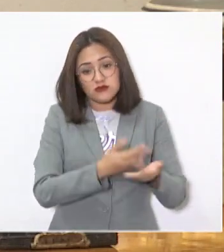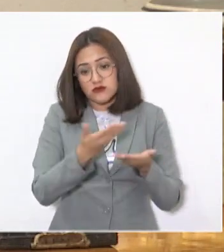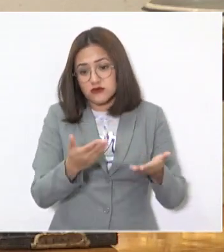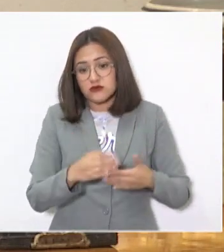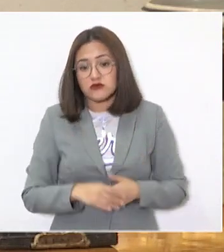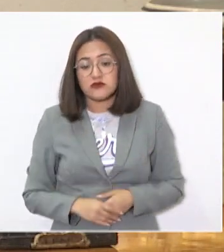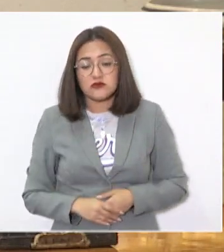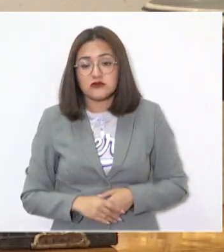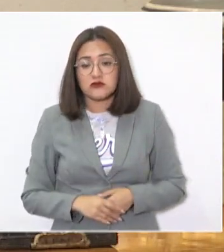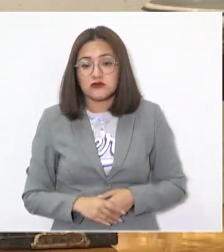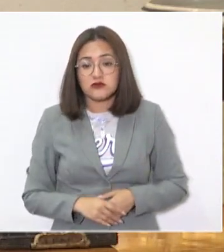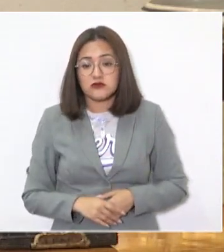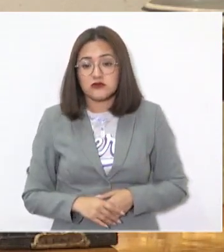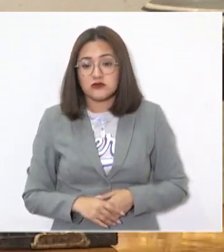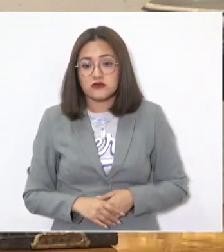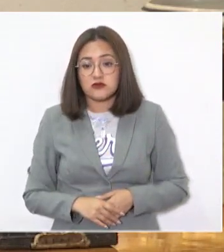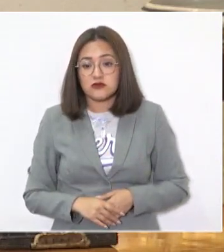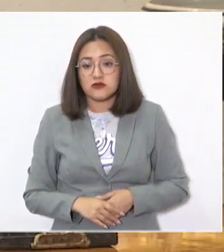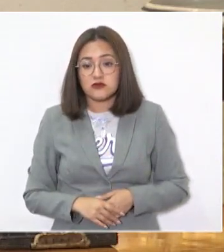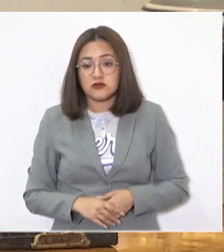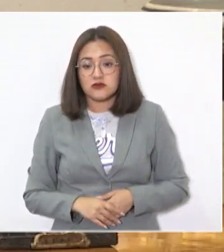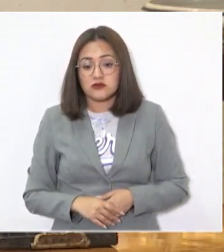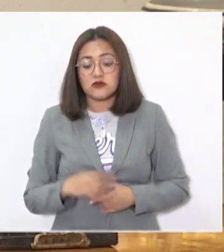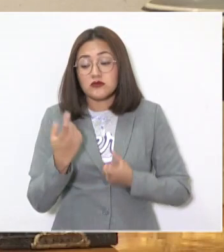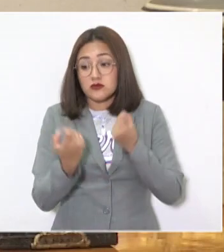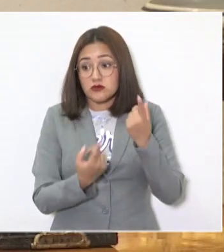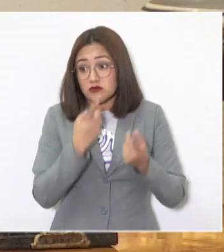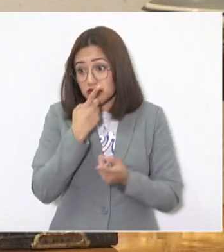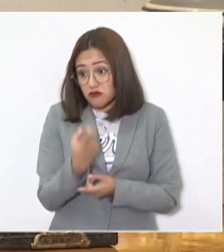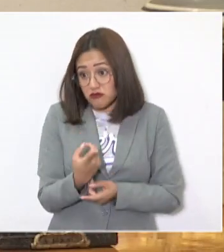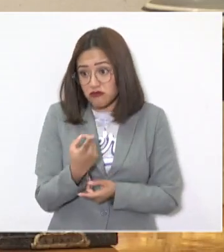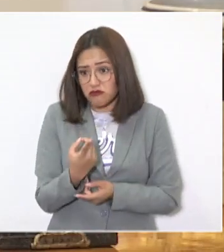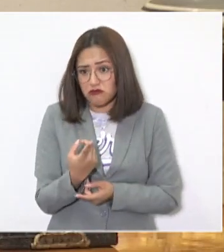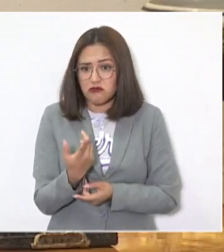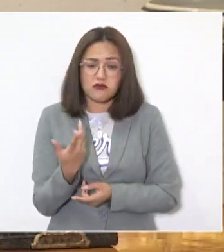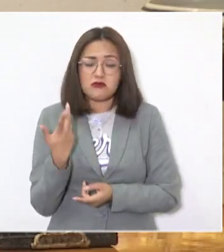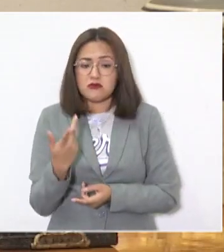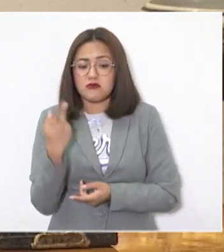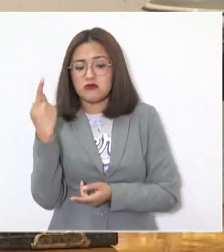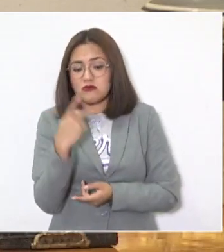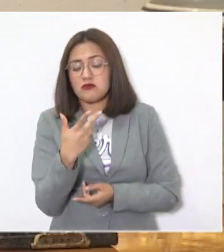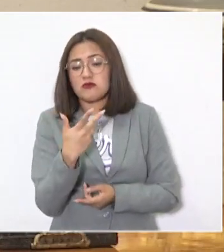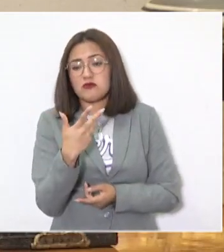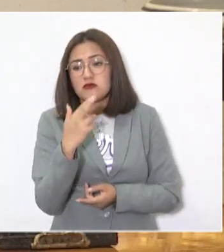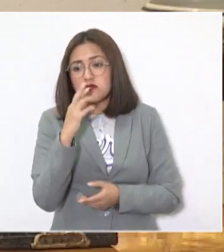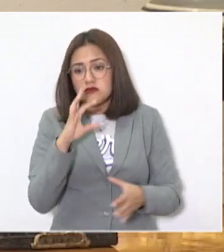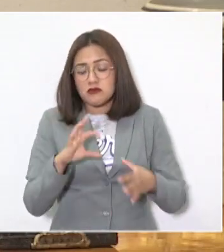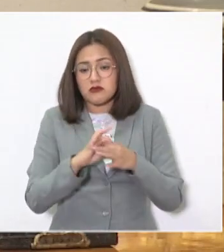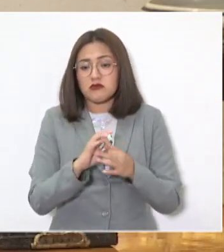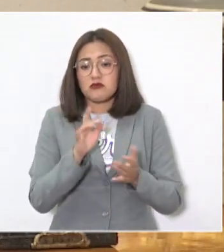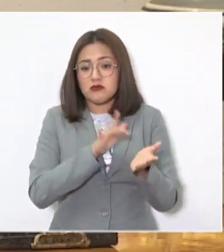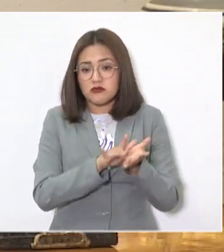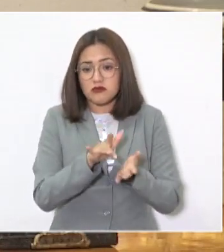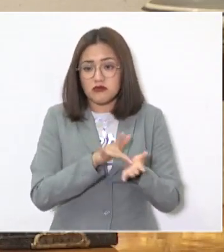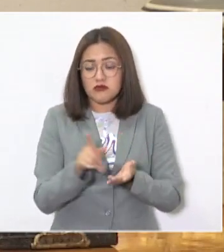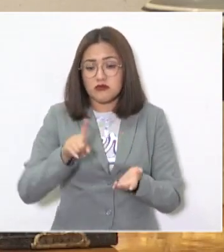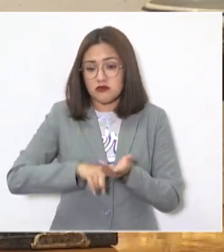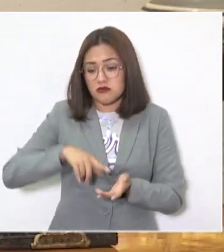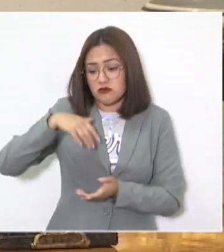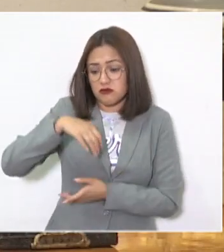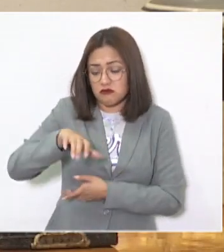todo. Y si alguien dice que es corresponder al apoyo financiero en campaña,